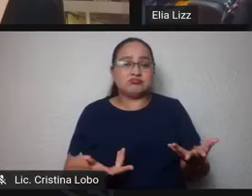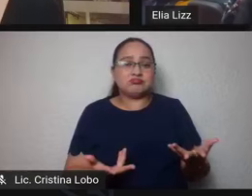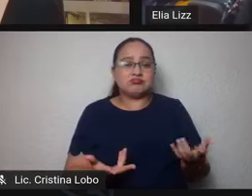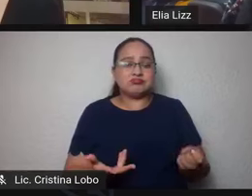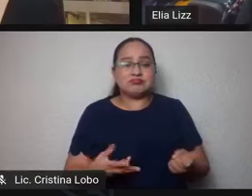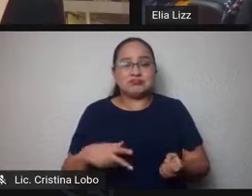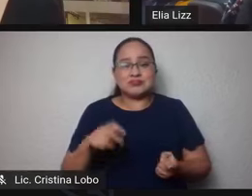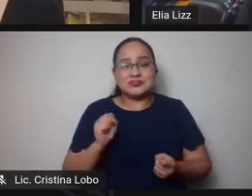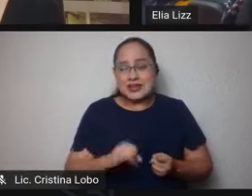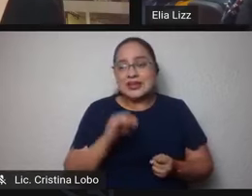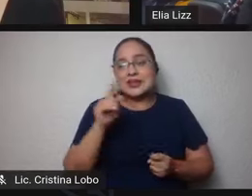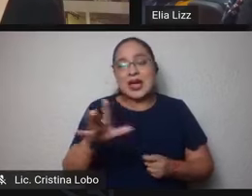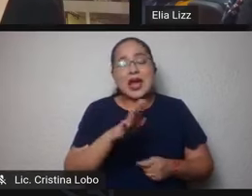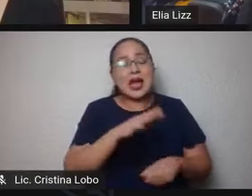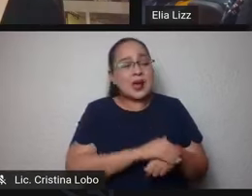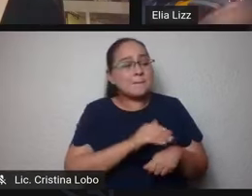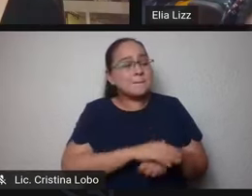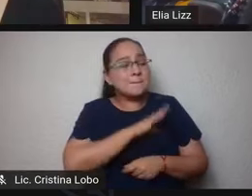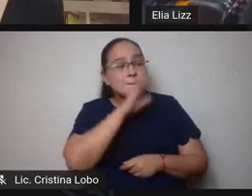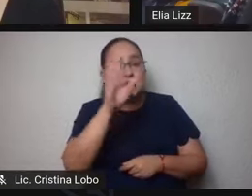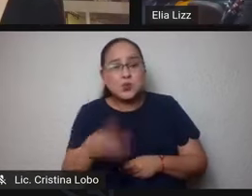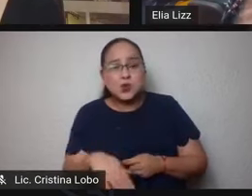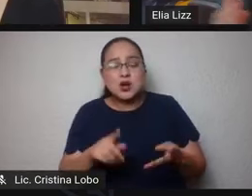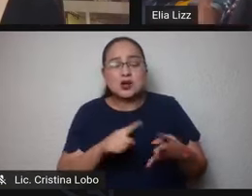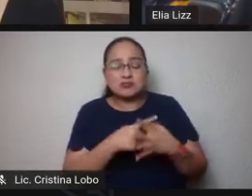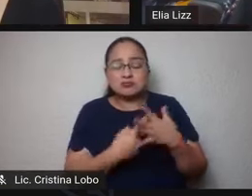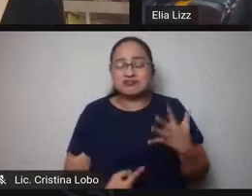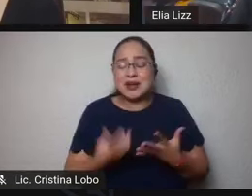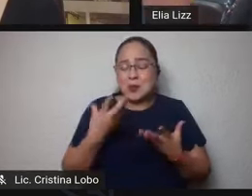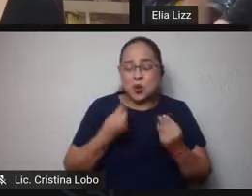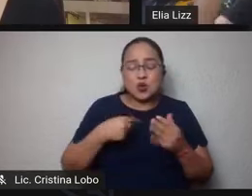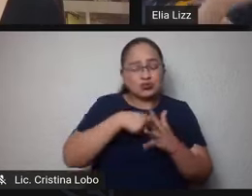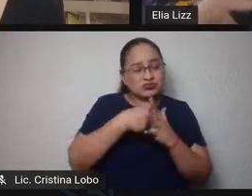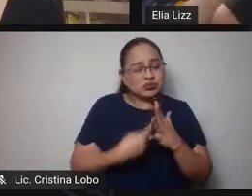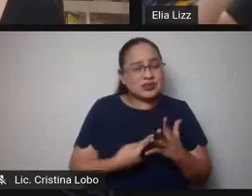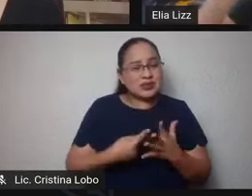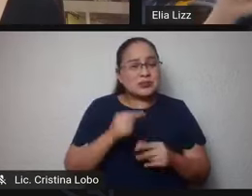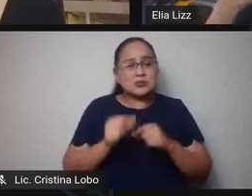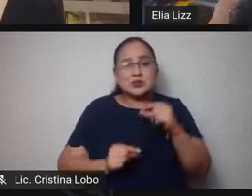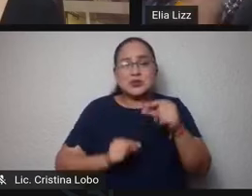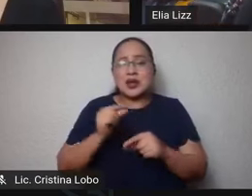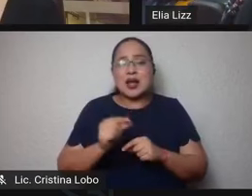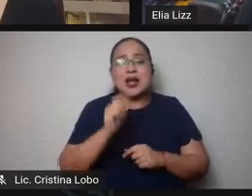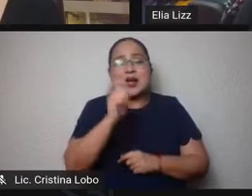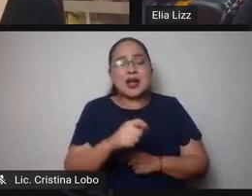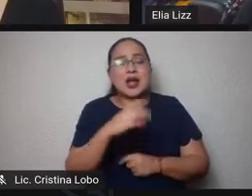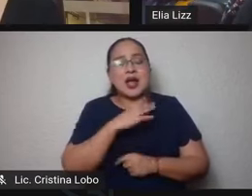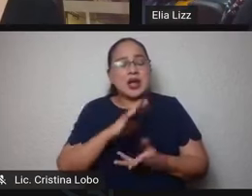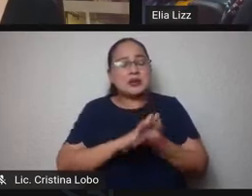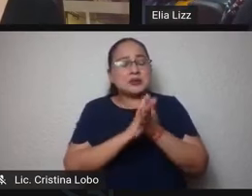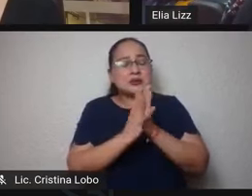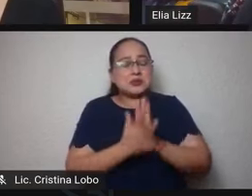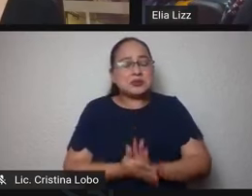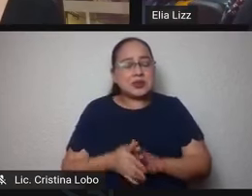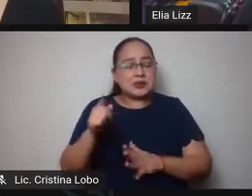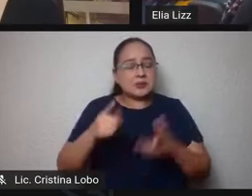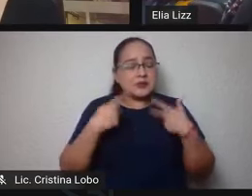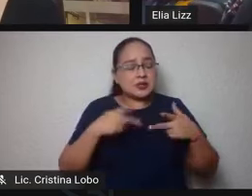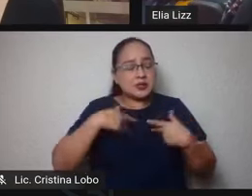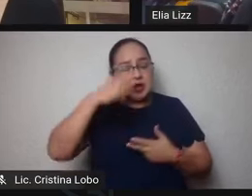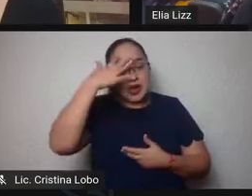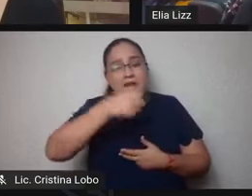sí, pero ya se murieron mis amigas. Y entonces todas estas cositas empiezan a tener depresión las personas